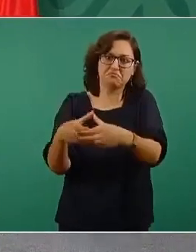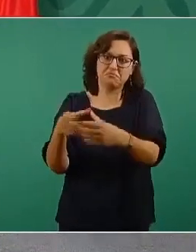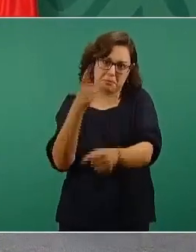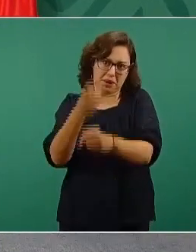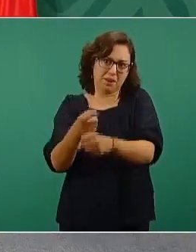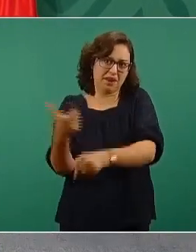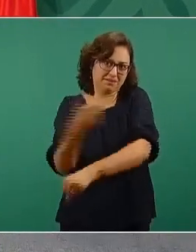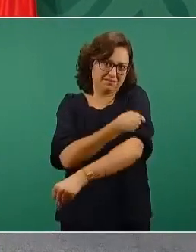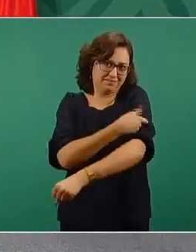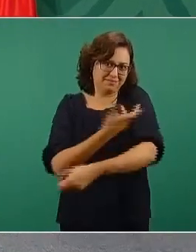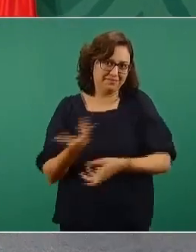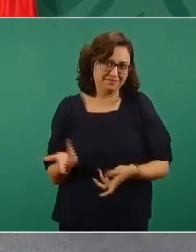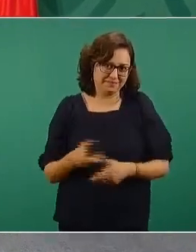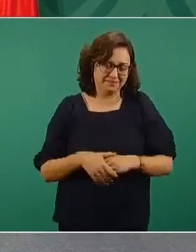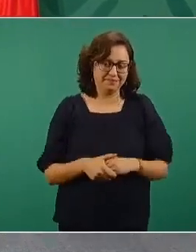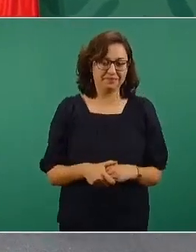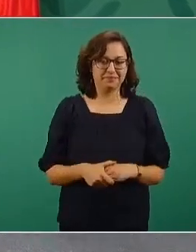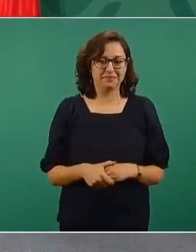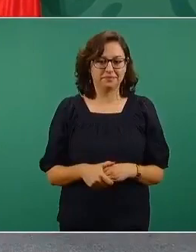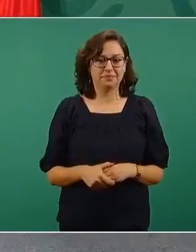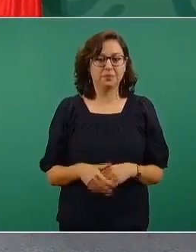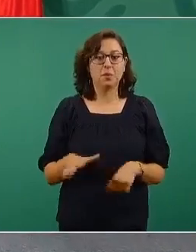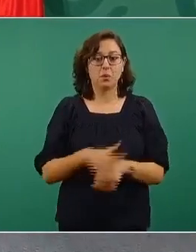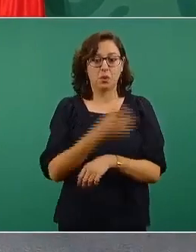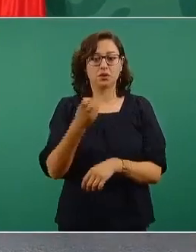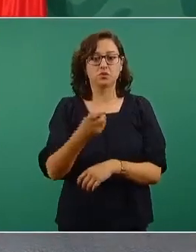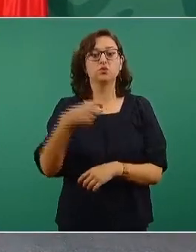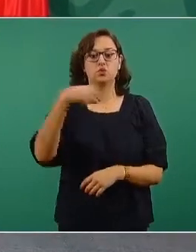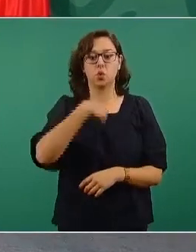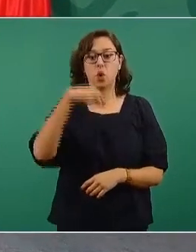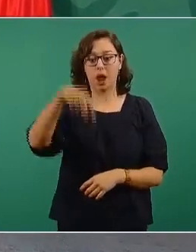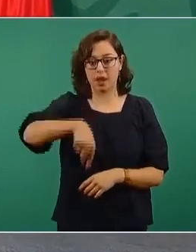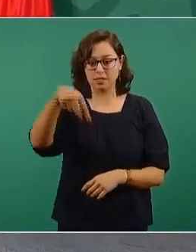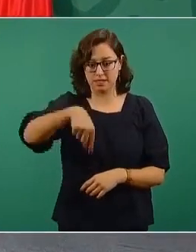Por eso yo me voy a vacunar aquí,